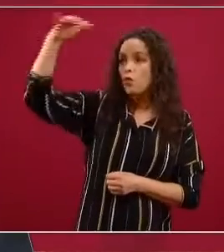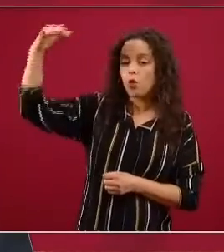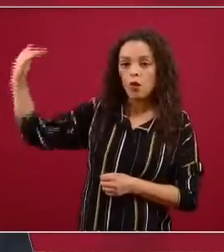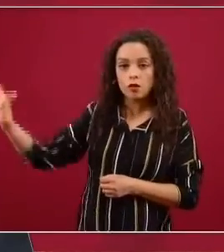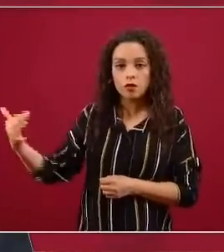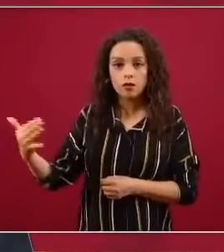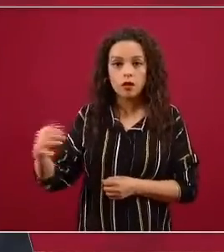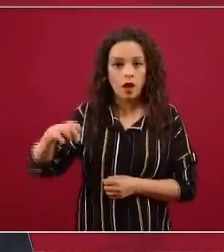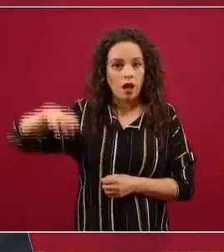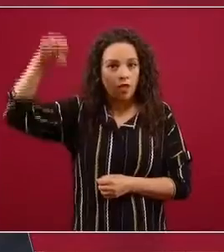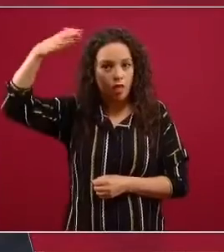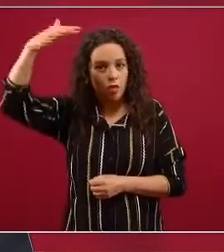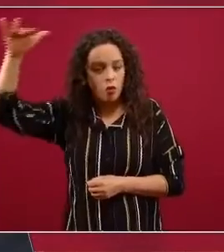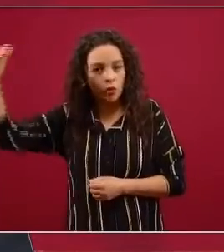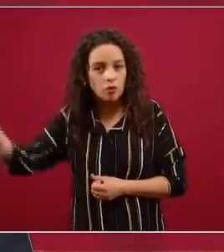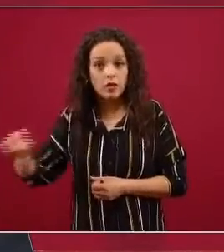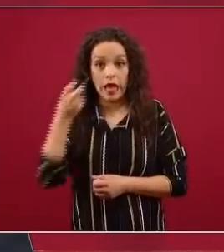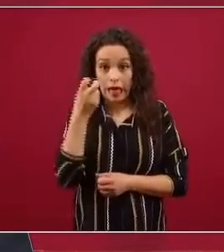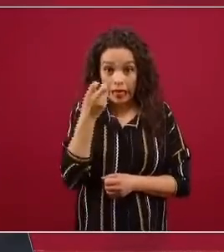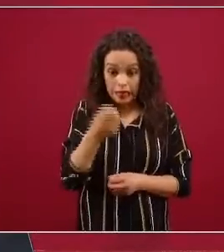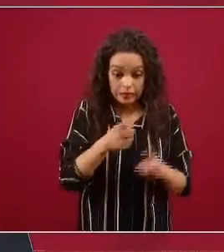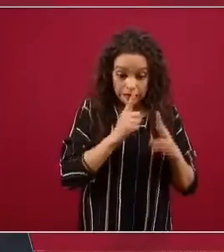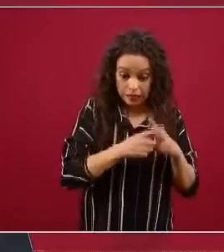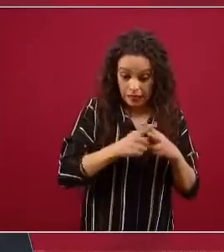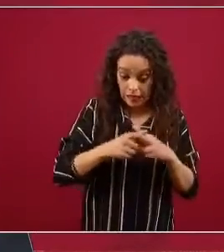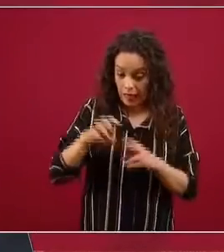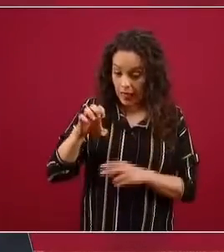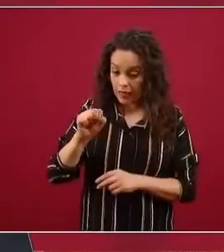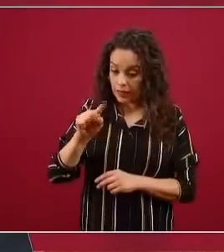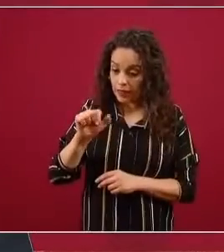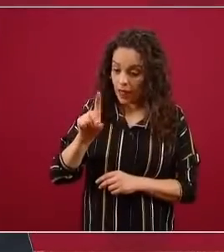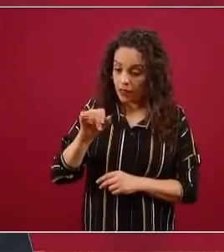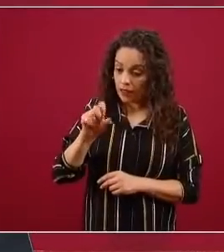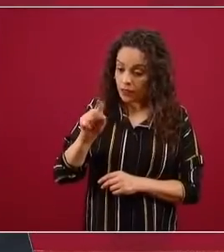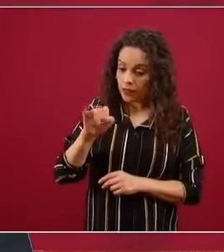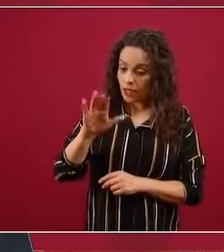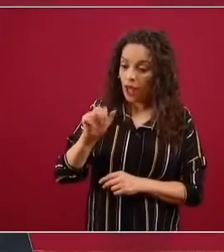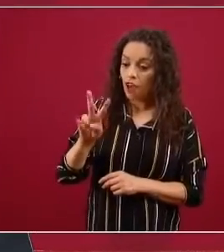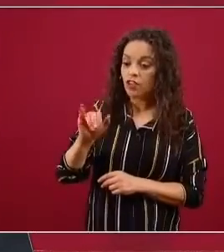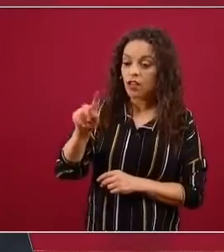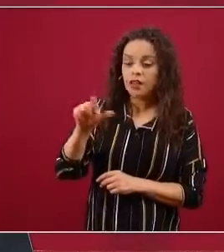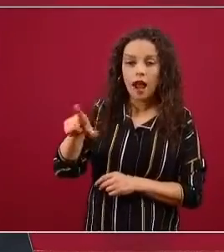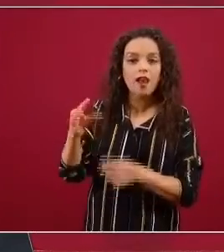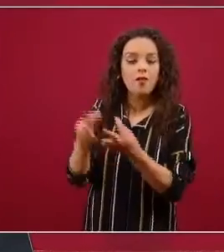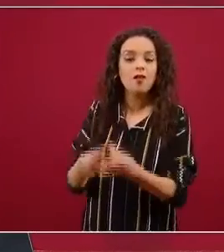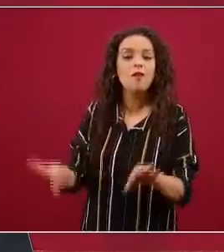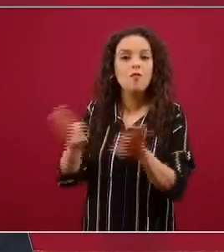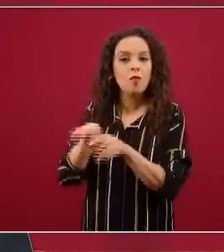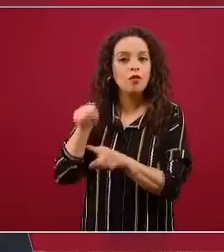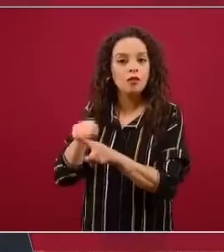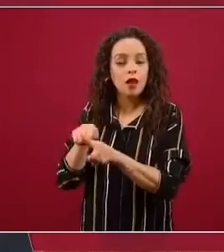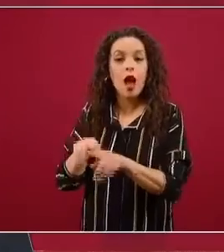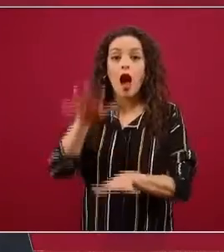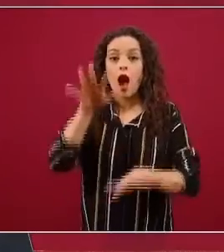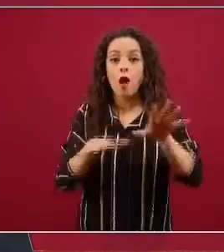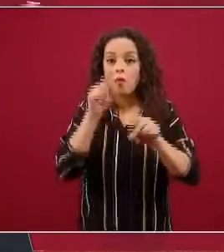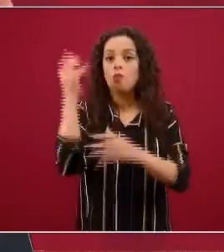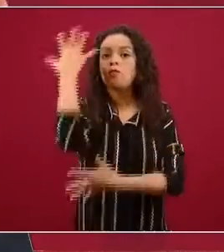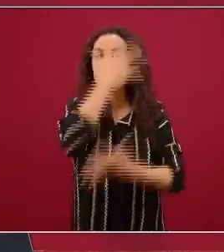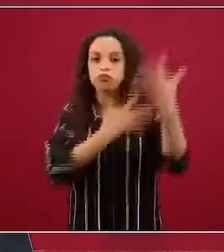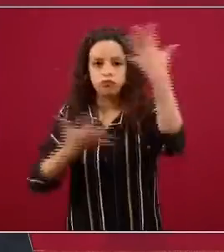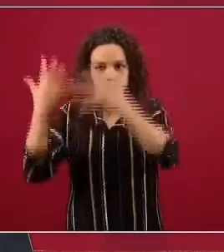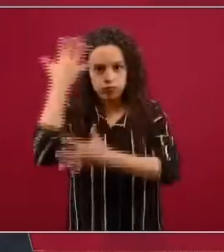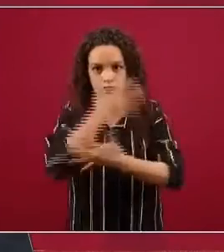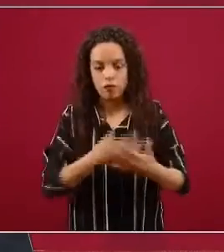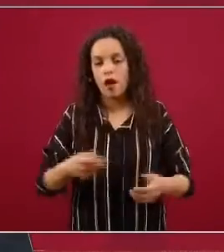las estadísticas vitales. A veces se confunden. Hay personas que no están familiarizadas con estos dos